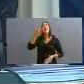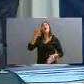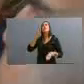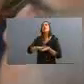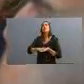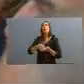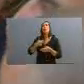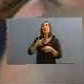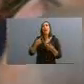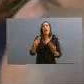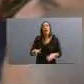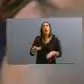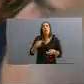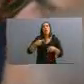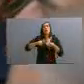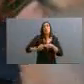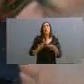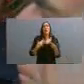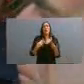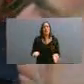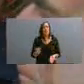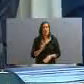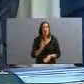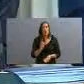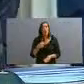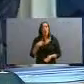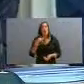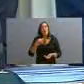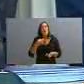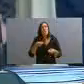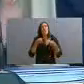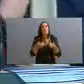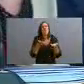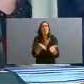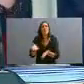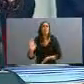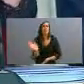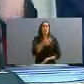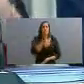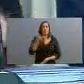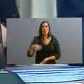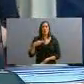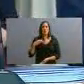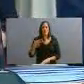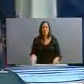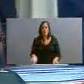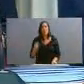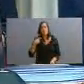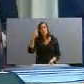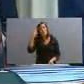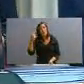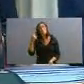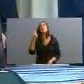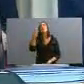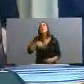utilizarla como una preocupación real de toda la ciudadanía. Entonces, creo que una de las cosas que debemos